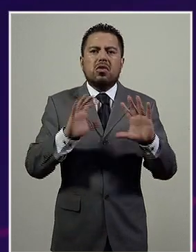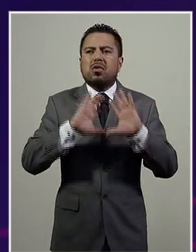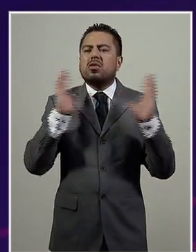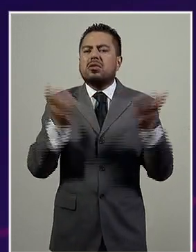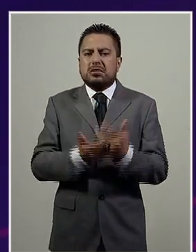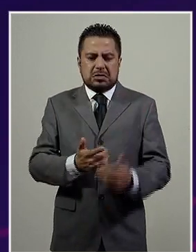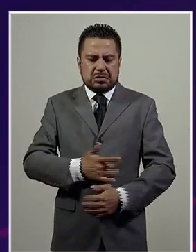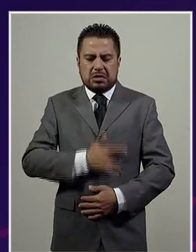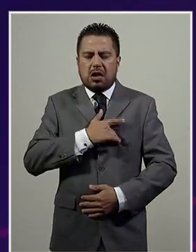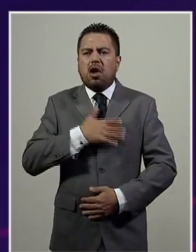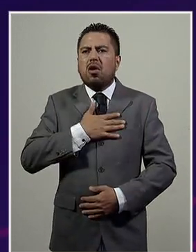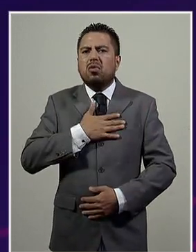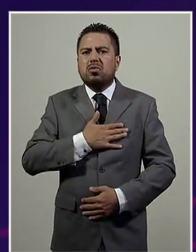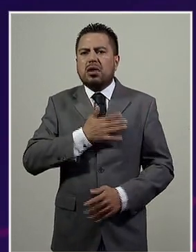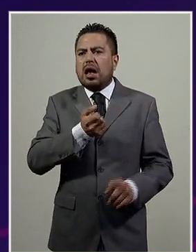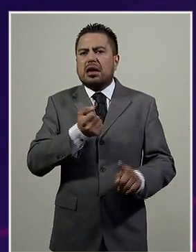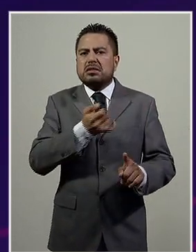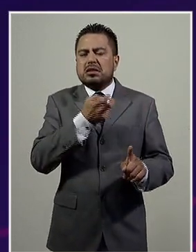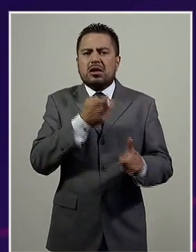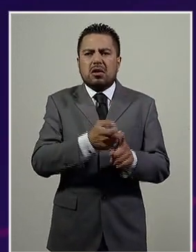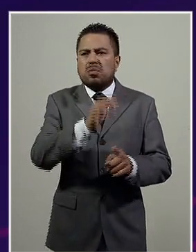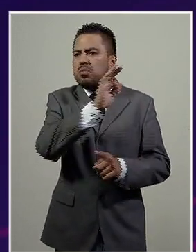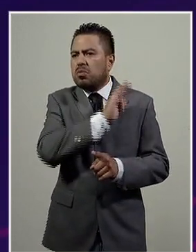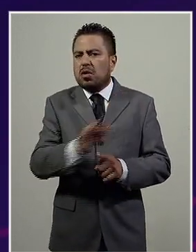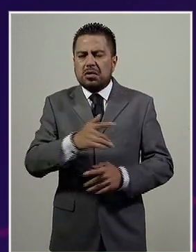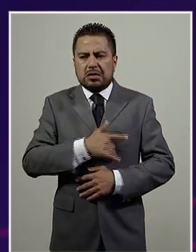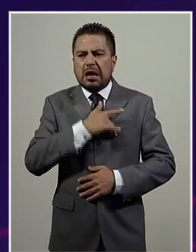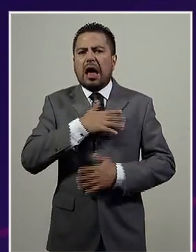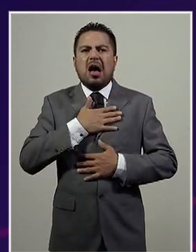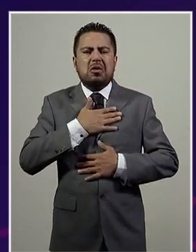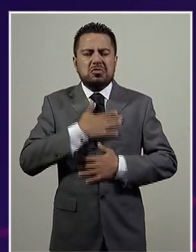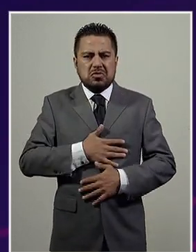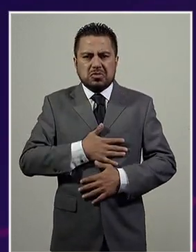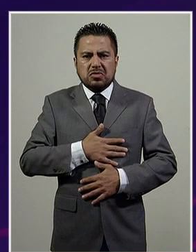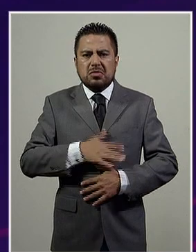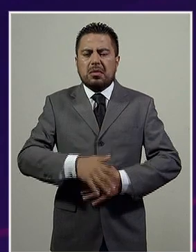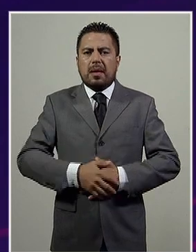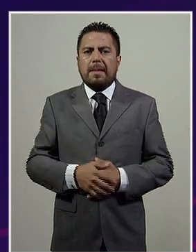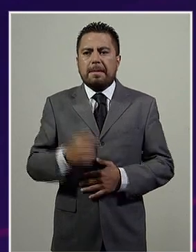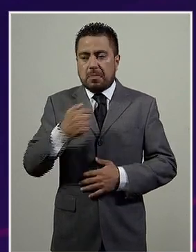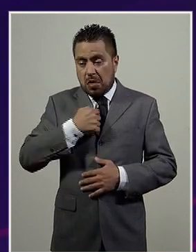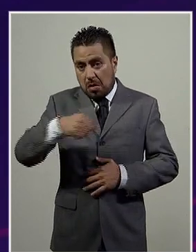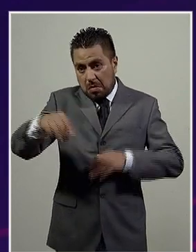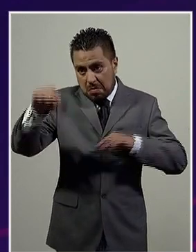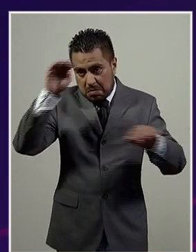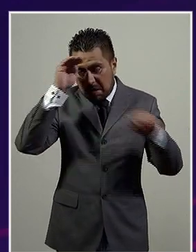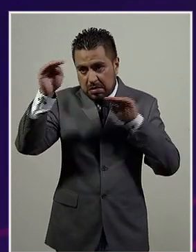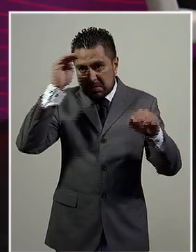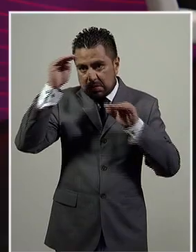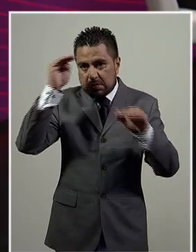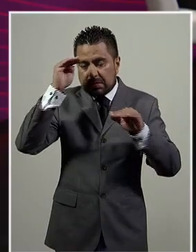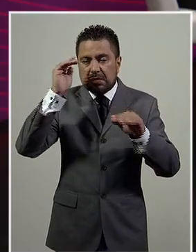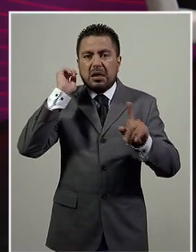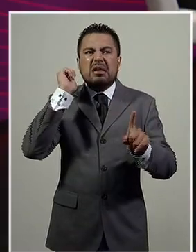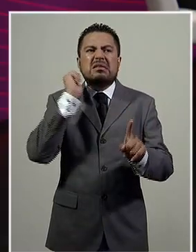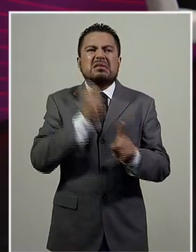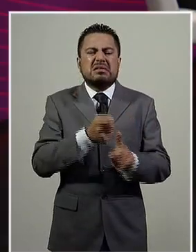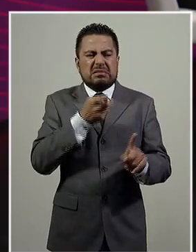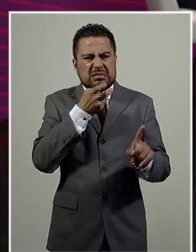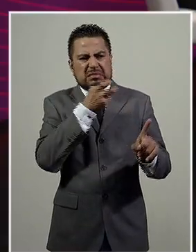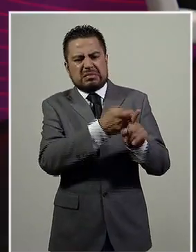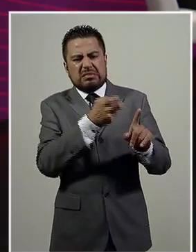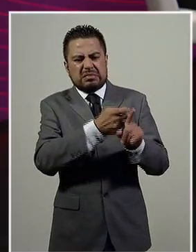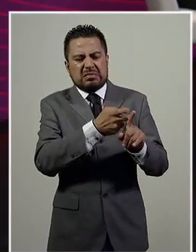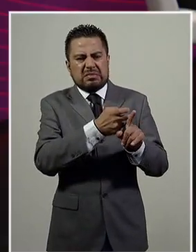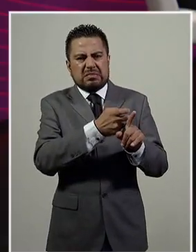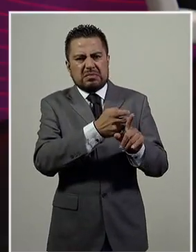sintamos cómodas como somos y que nos podamos sentir a gusto, yo pienso en que